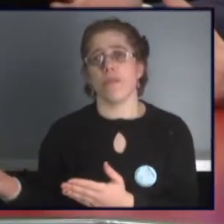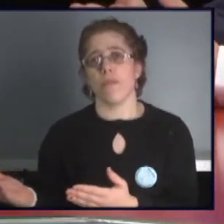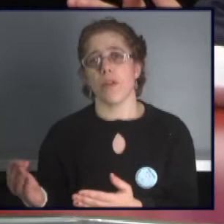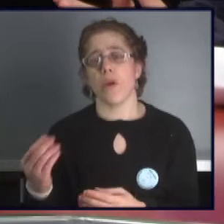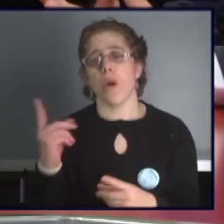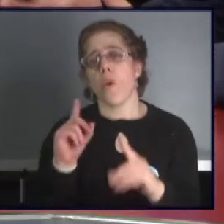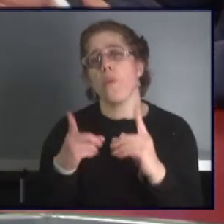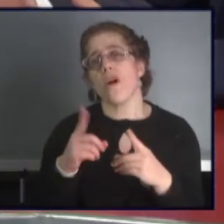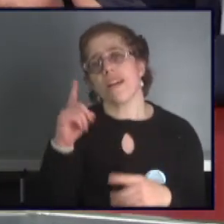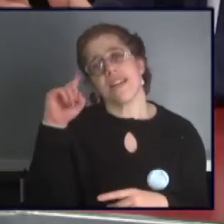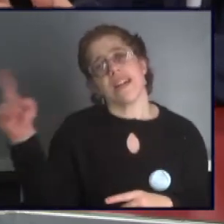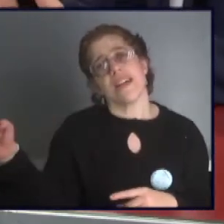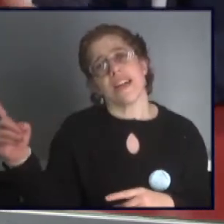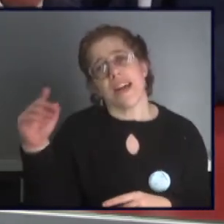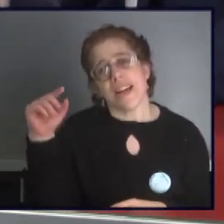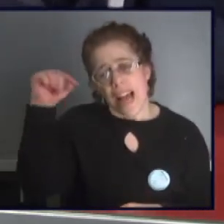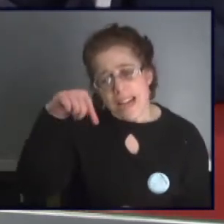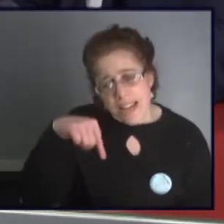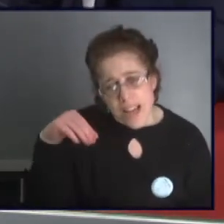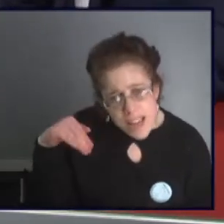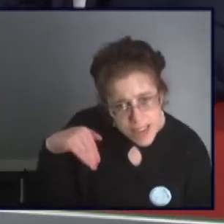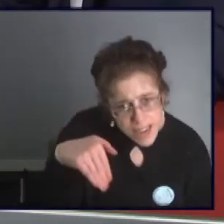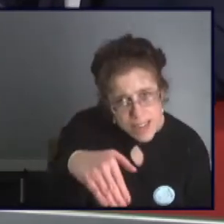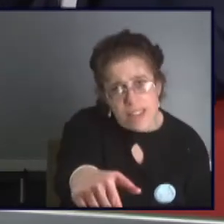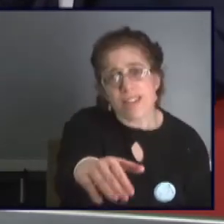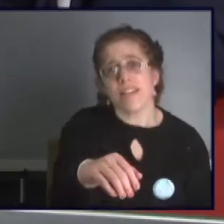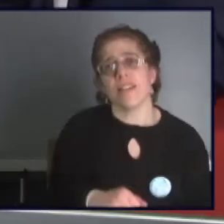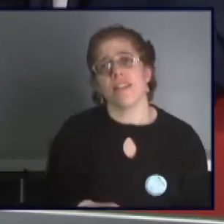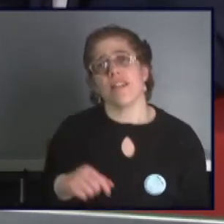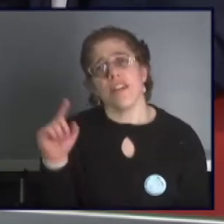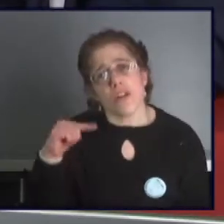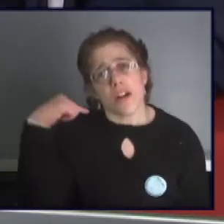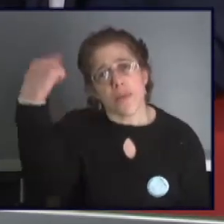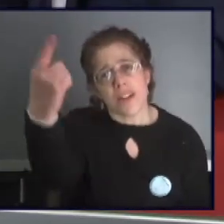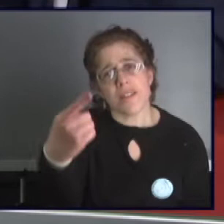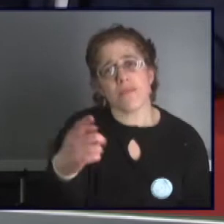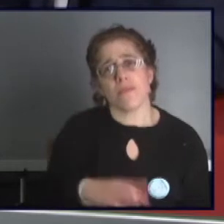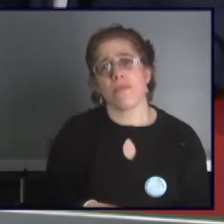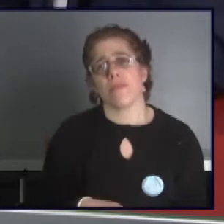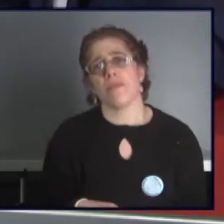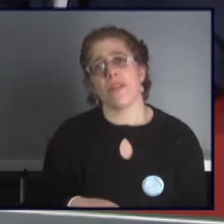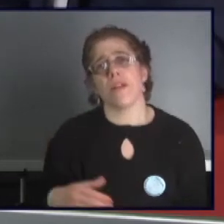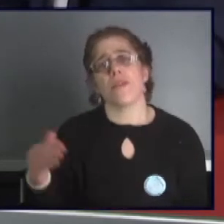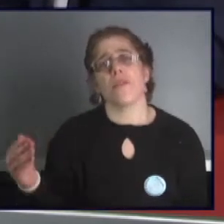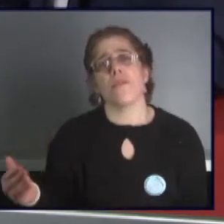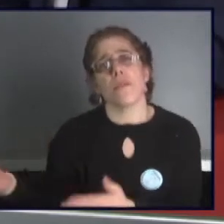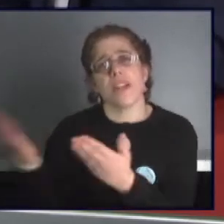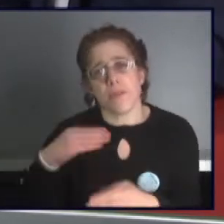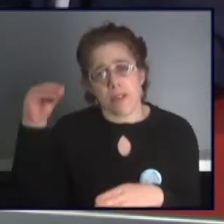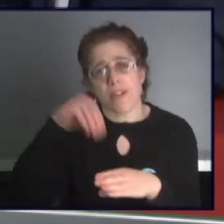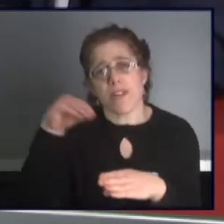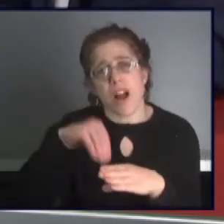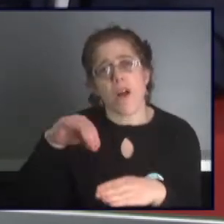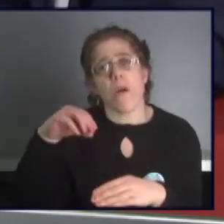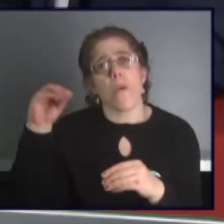idea de aquí hacia adelante de aquel momento en realidad hasta hoy y lo que viene mira es venimos haciendo unas elecciones muy buenas